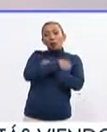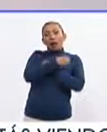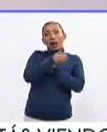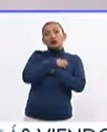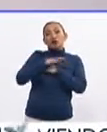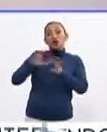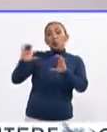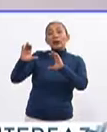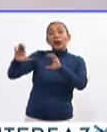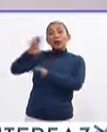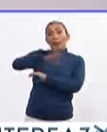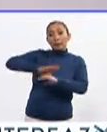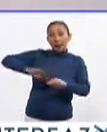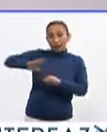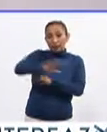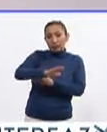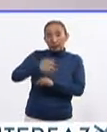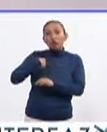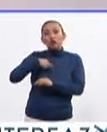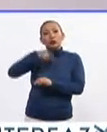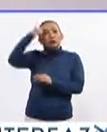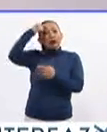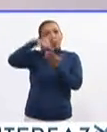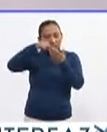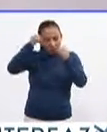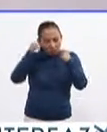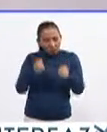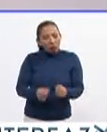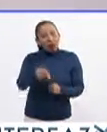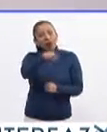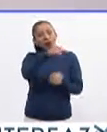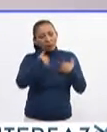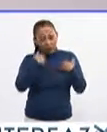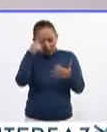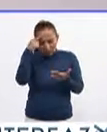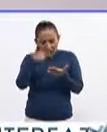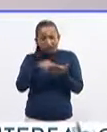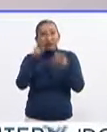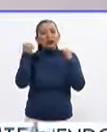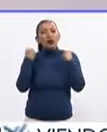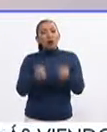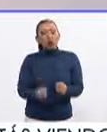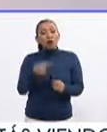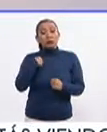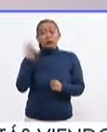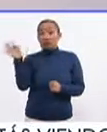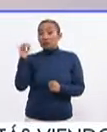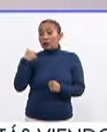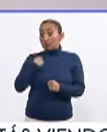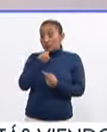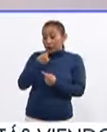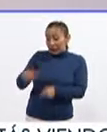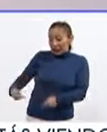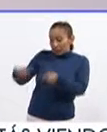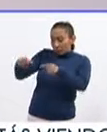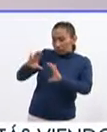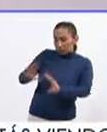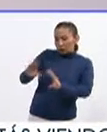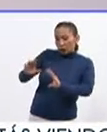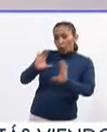educación ambiental. Correcto. Estamos convencidos, los jóvenes están convencidos de que si tenemos niños